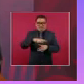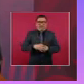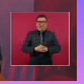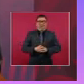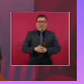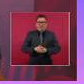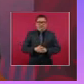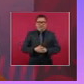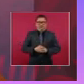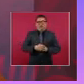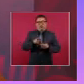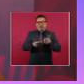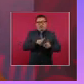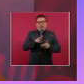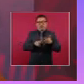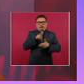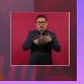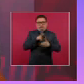de Tren Maya.